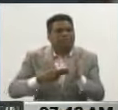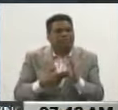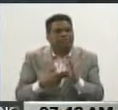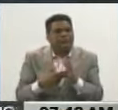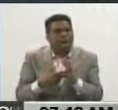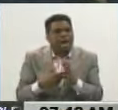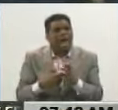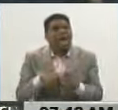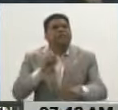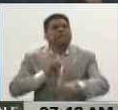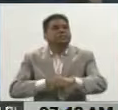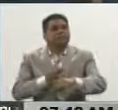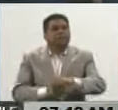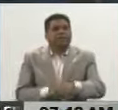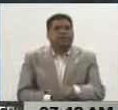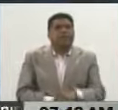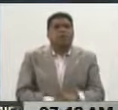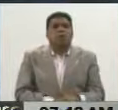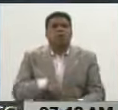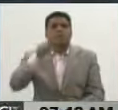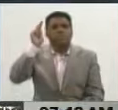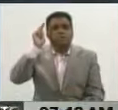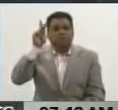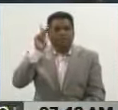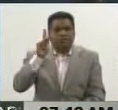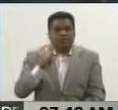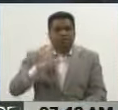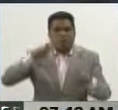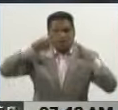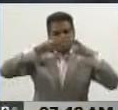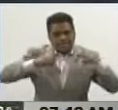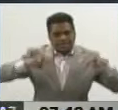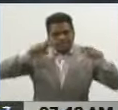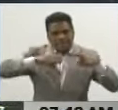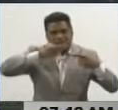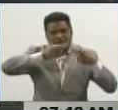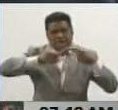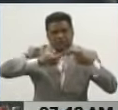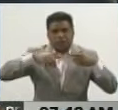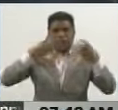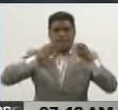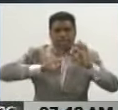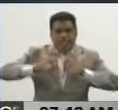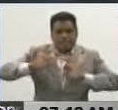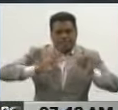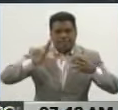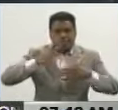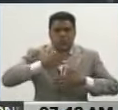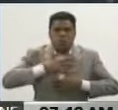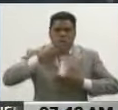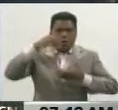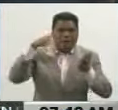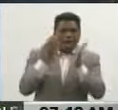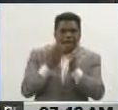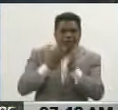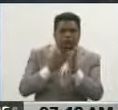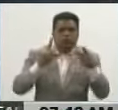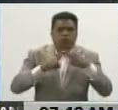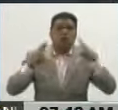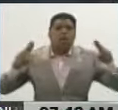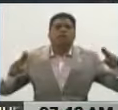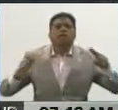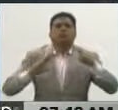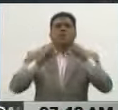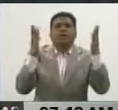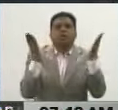trabajo. La docencia tiene que ver con la investigación, la preparación, el encuentro con docentes, con